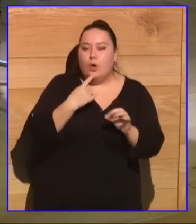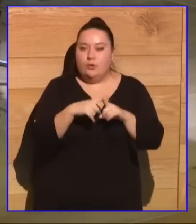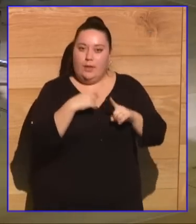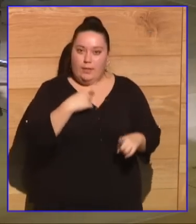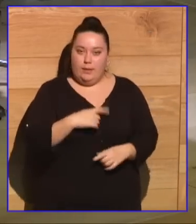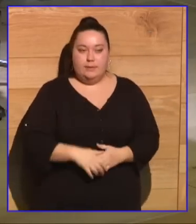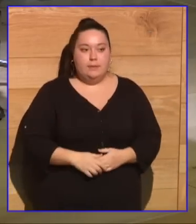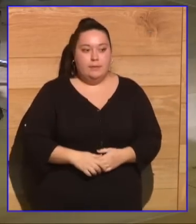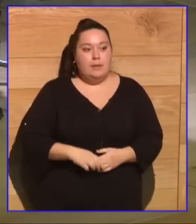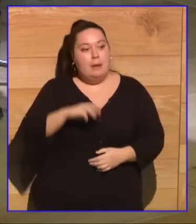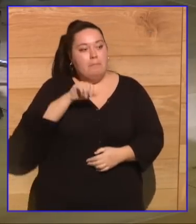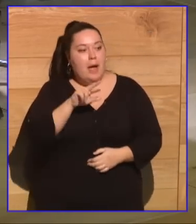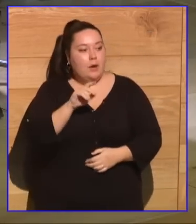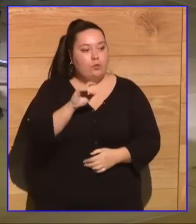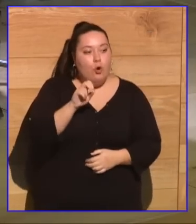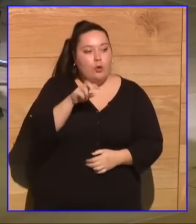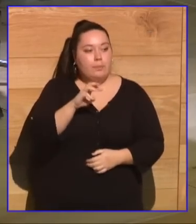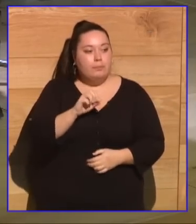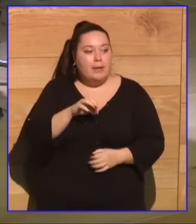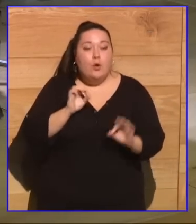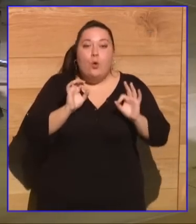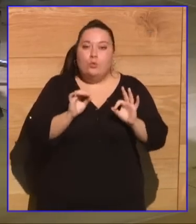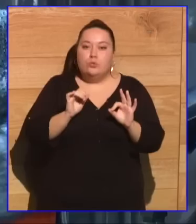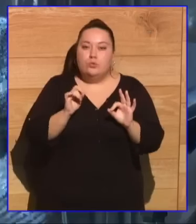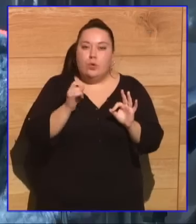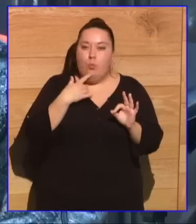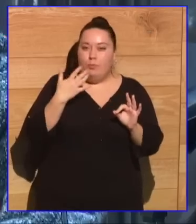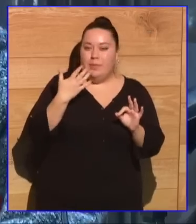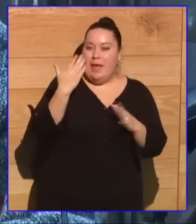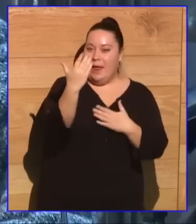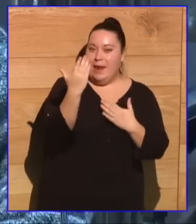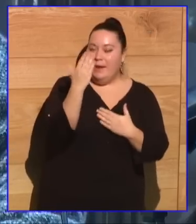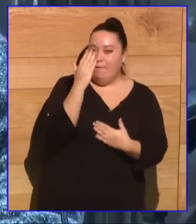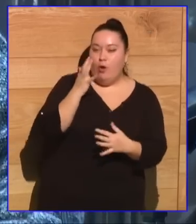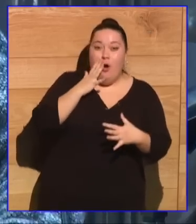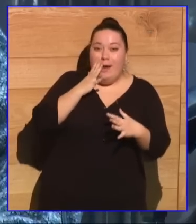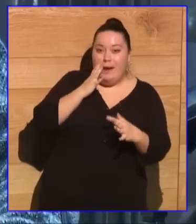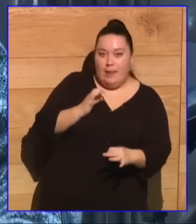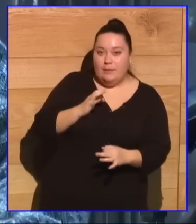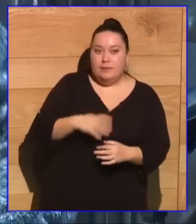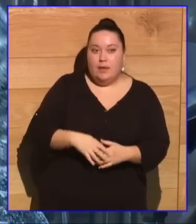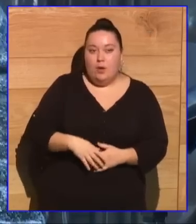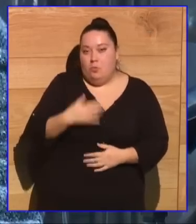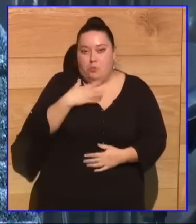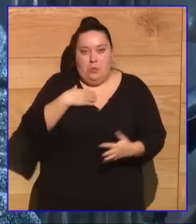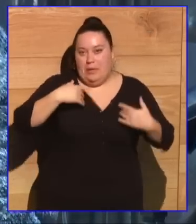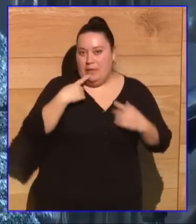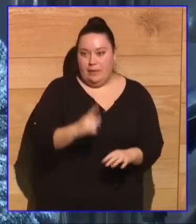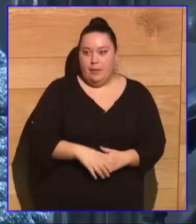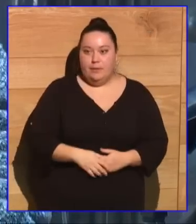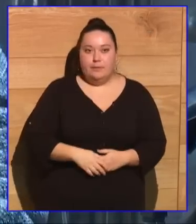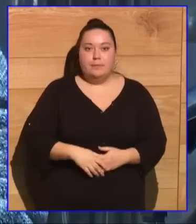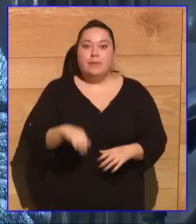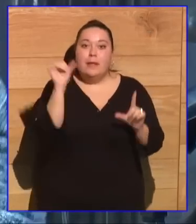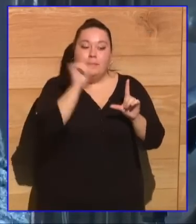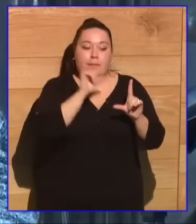Frances McDormand. Quizás el reflejo tenebroso o realista, o como lo queramos llamar, de